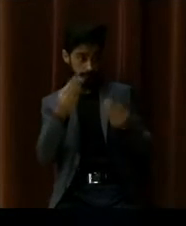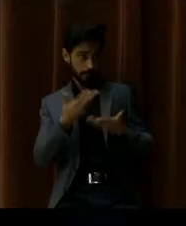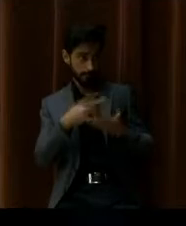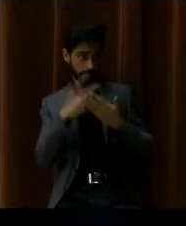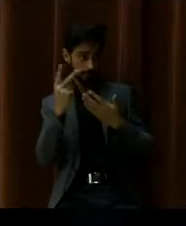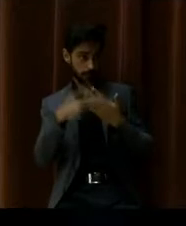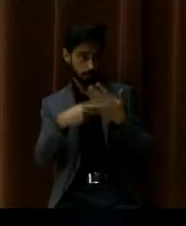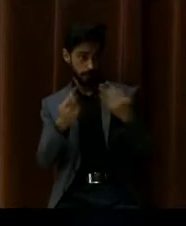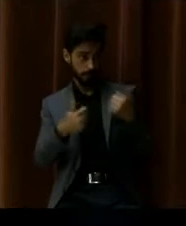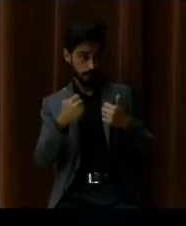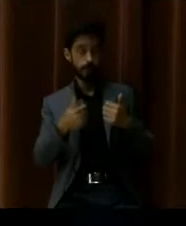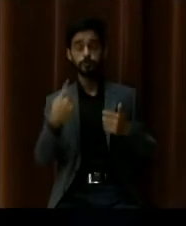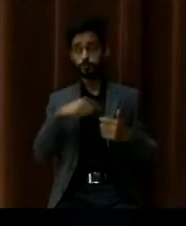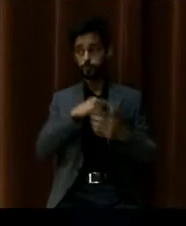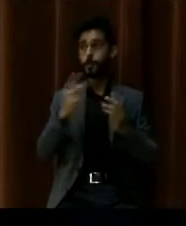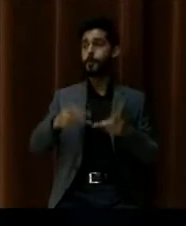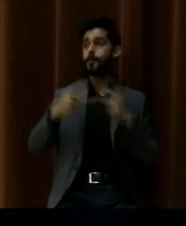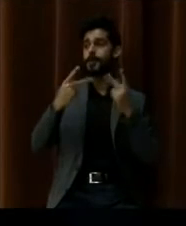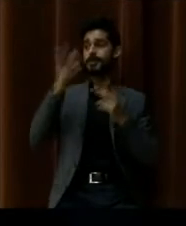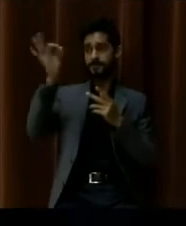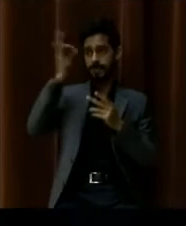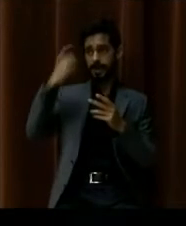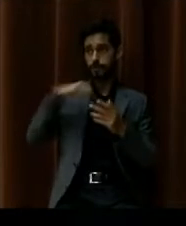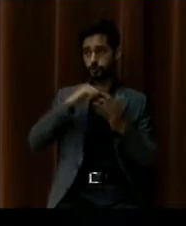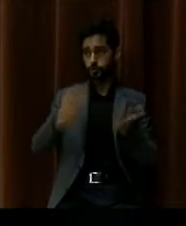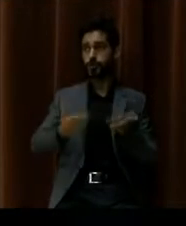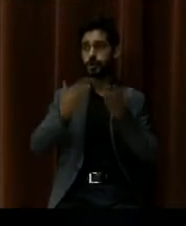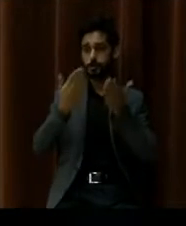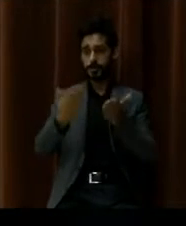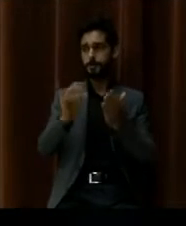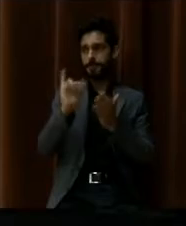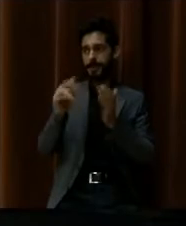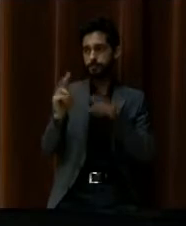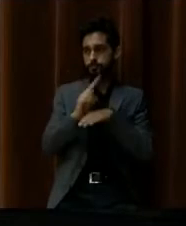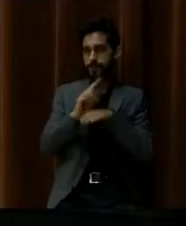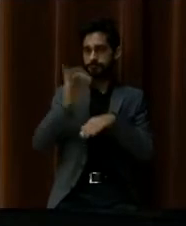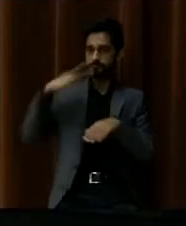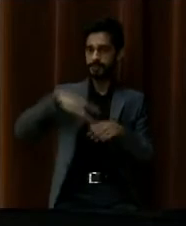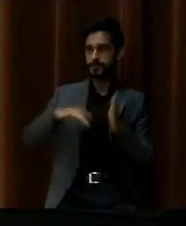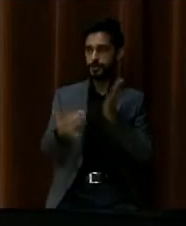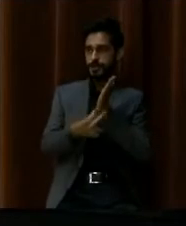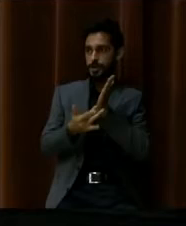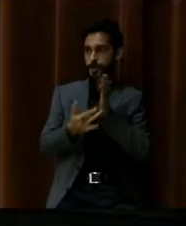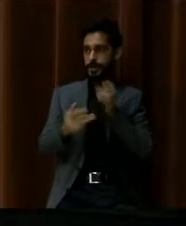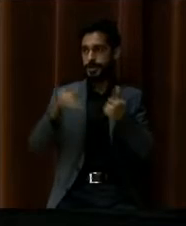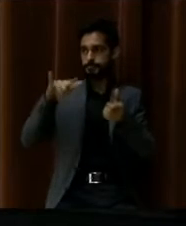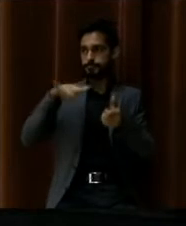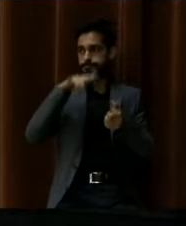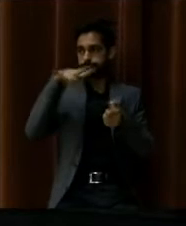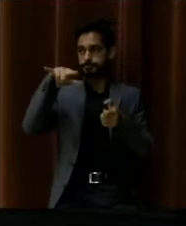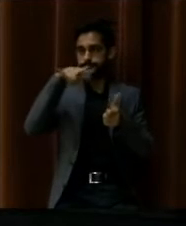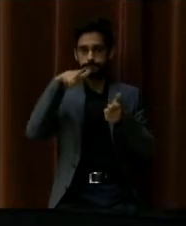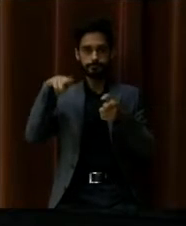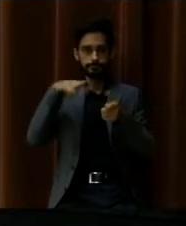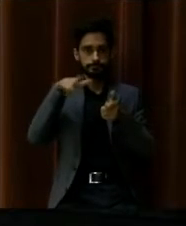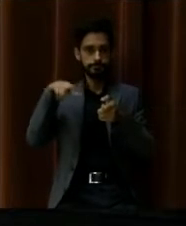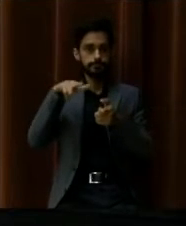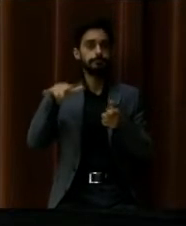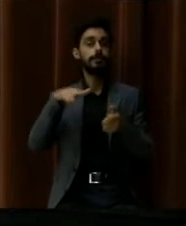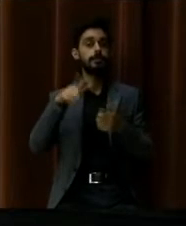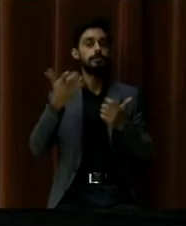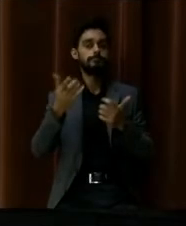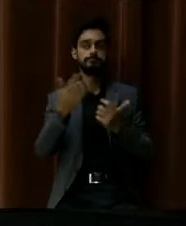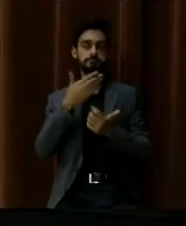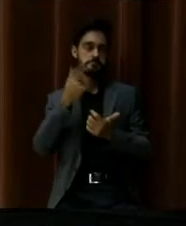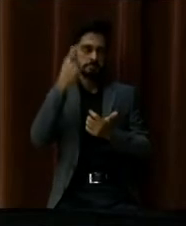federales que hemos recomendado el uso de esa tecnología sí porque creo que estamos viendo viendo la misma posibilidad